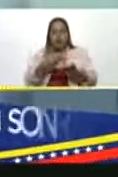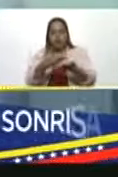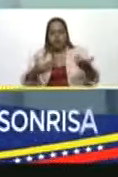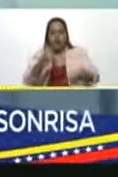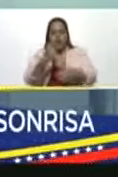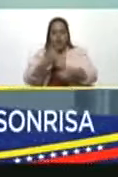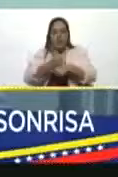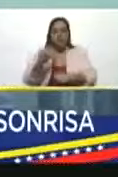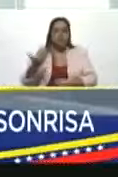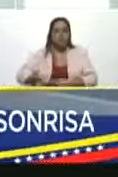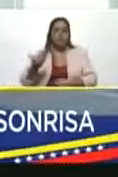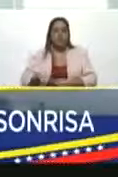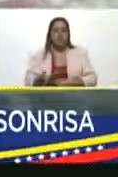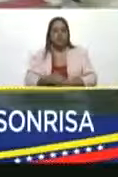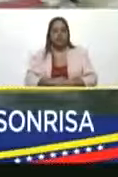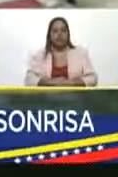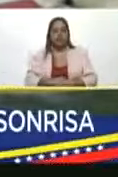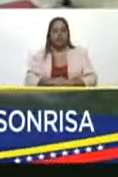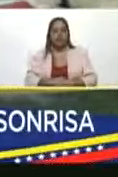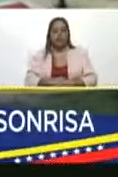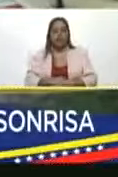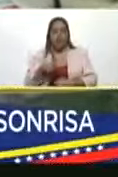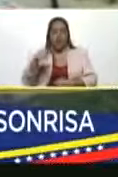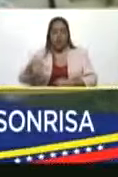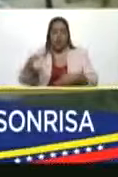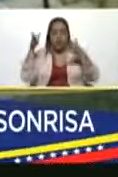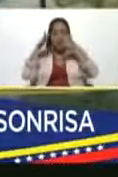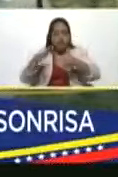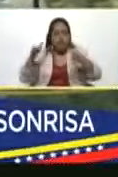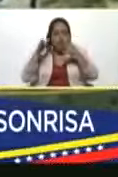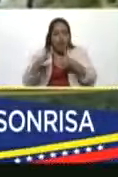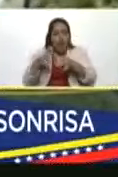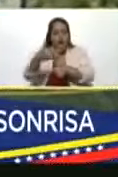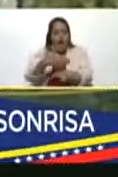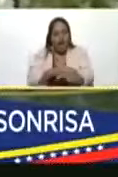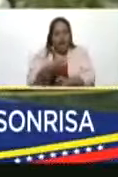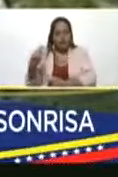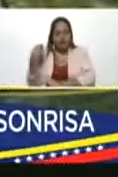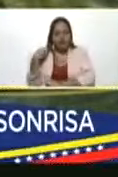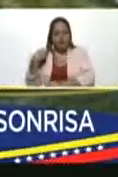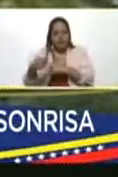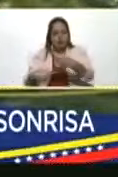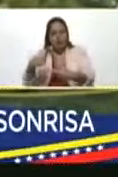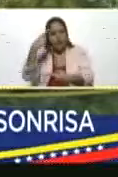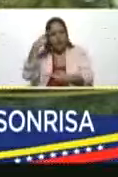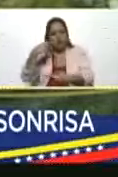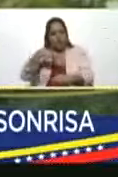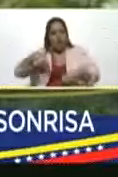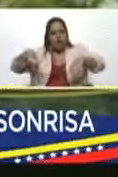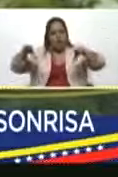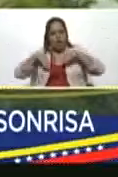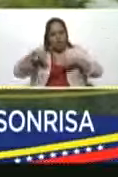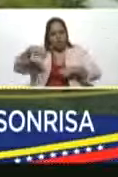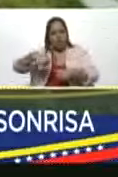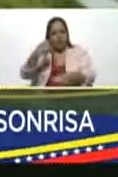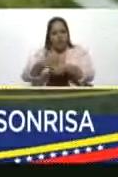función importante. Esta es una orden de las tantas que usted nos da todos los días, hermano presidente, y aquí